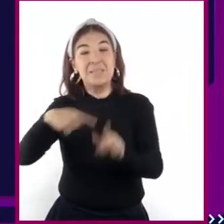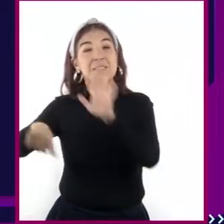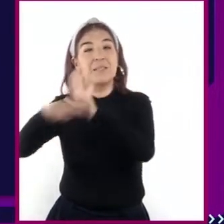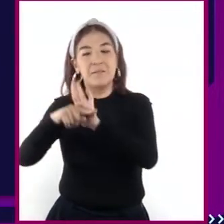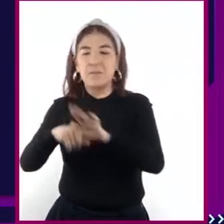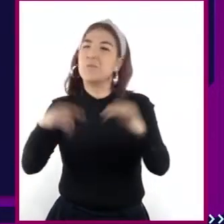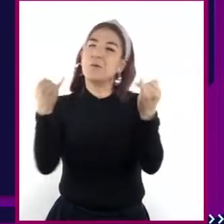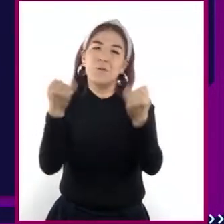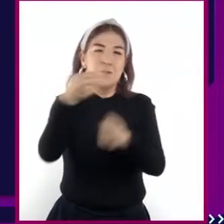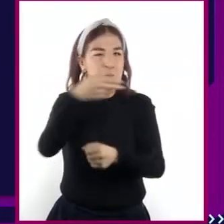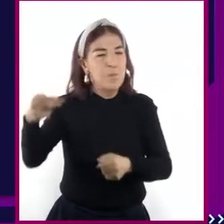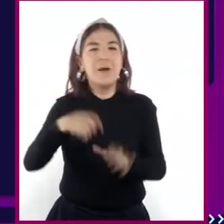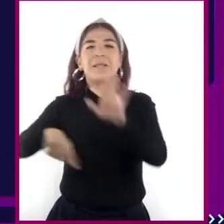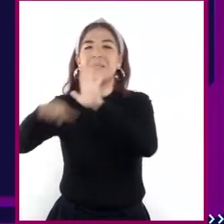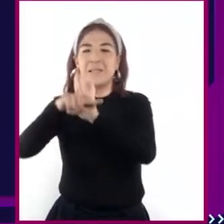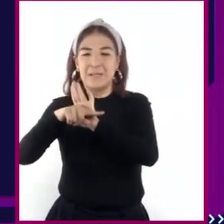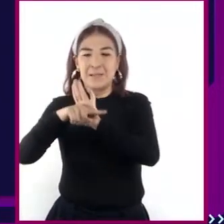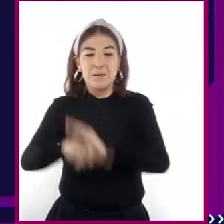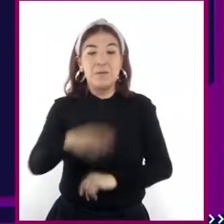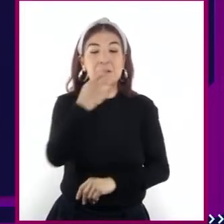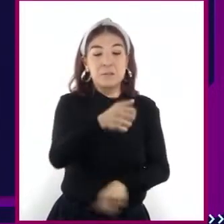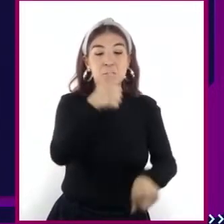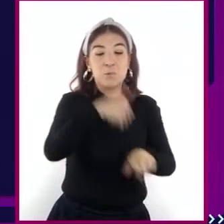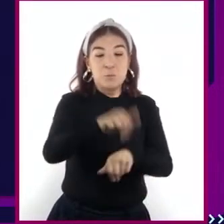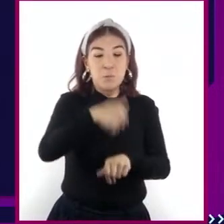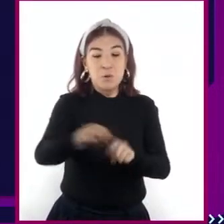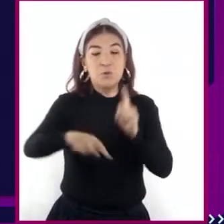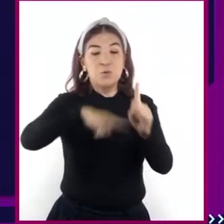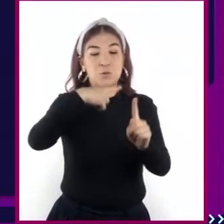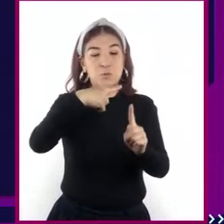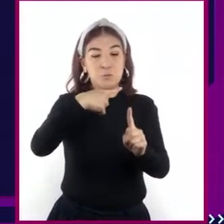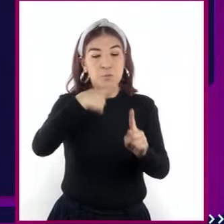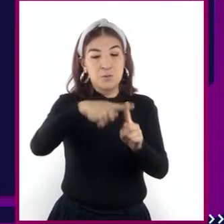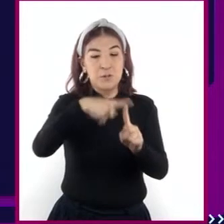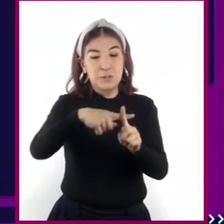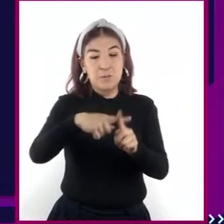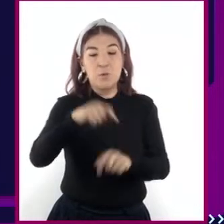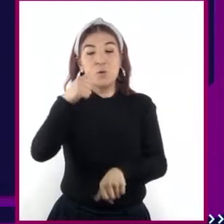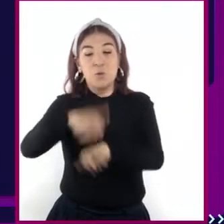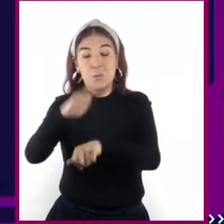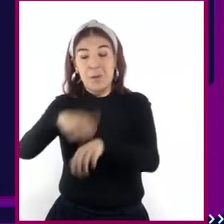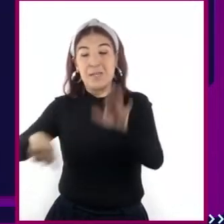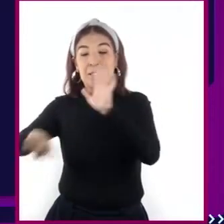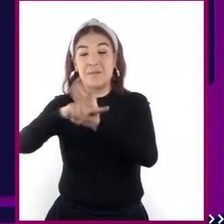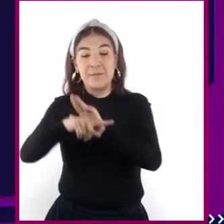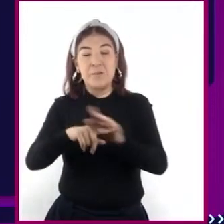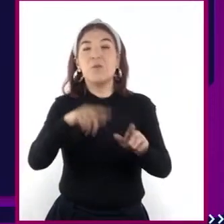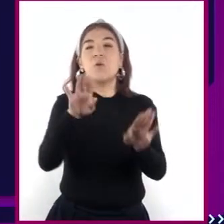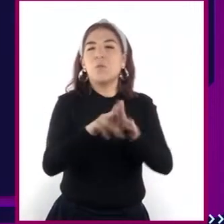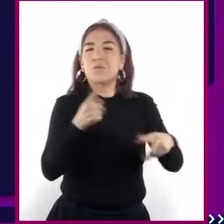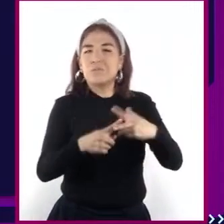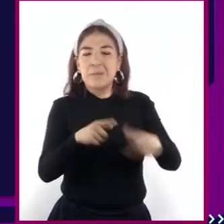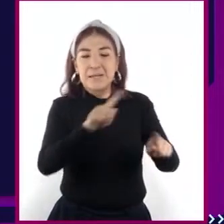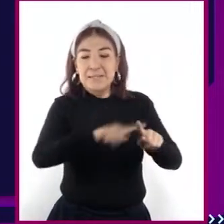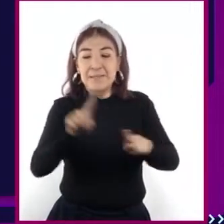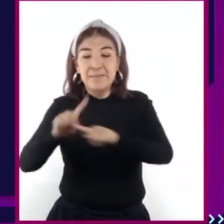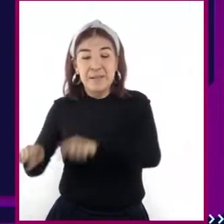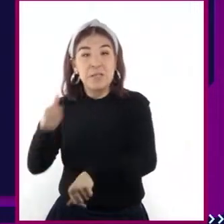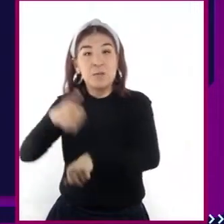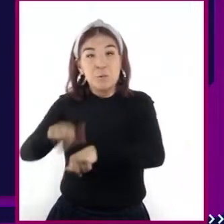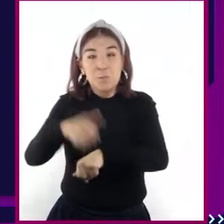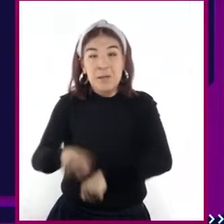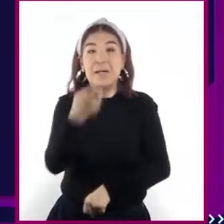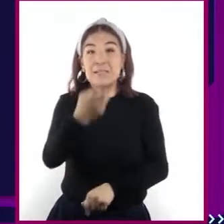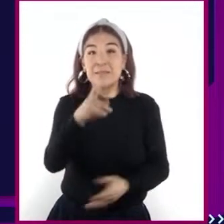es igual a negativo. Al sumar un número positivo y un número negativo, se calcula la diferencia entre los valores absolutos